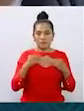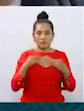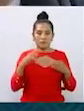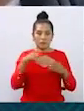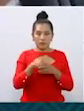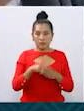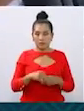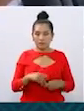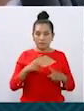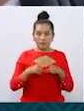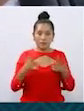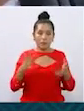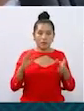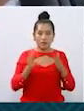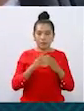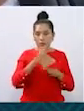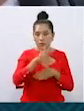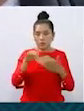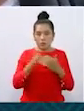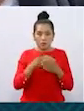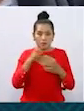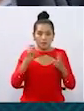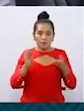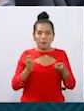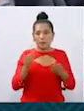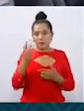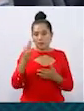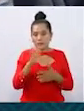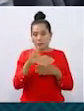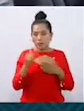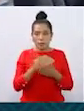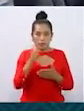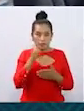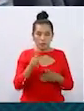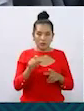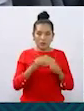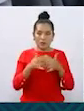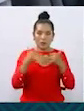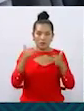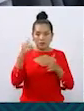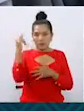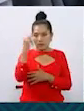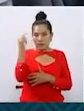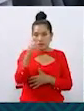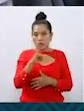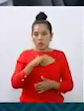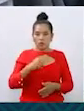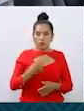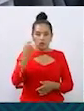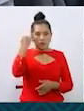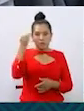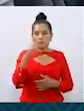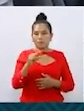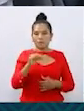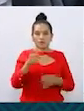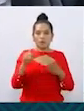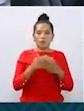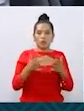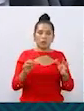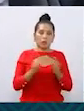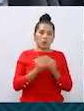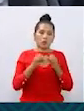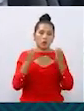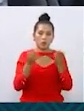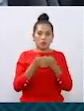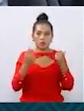si nos convocan vamos a estar ahí, pero esa es una decisión que tiene que tomar la Asamblea de la Alteñidad. Yo no me mando sola, yo me mando con organizaciones sociales,